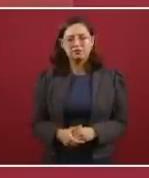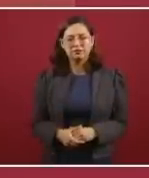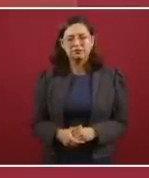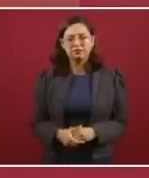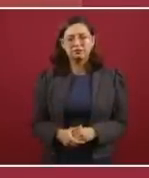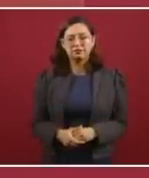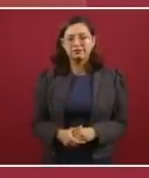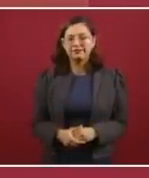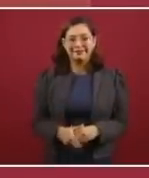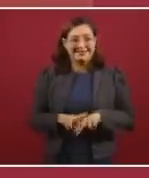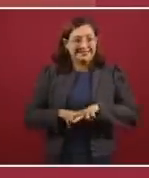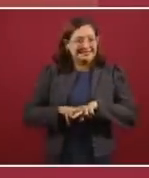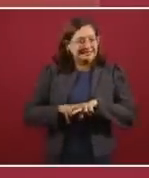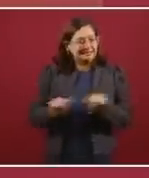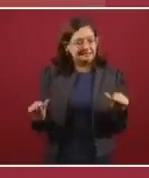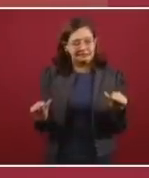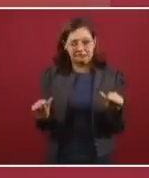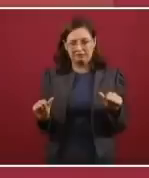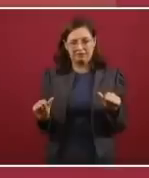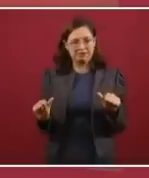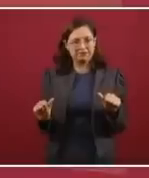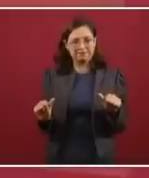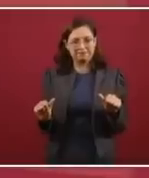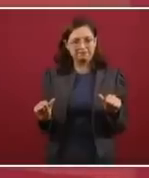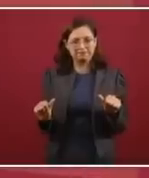A nadie,